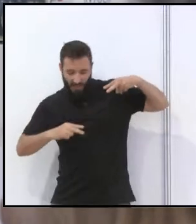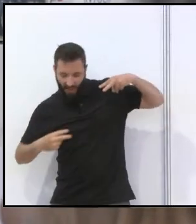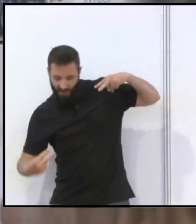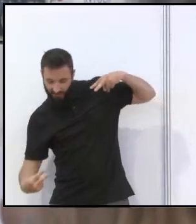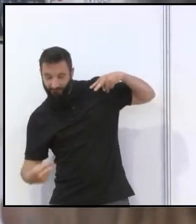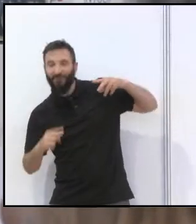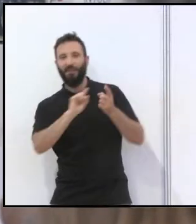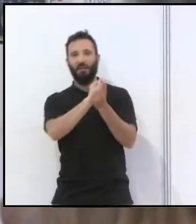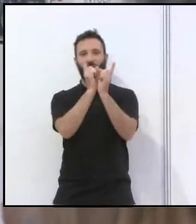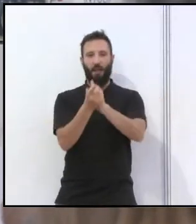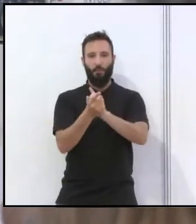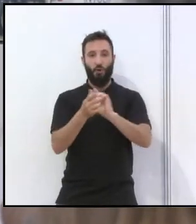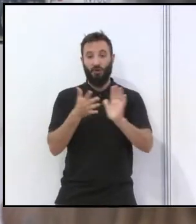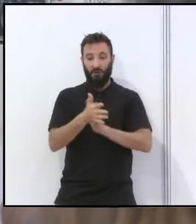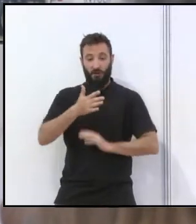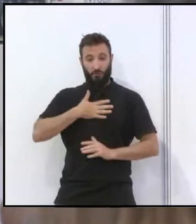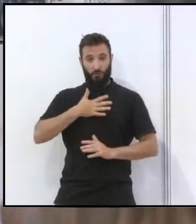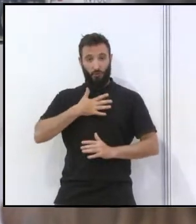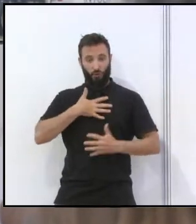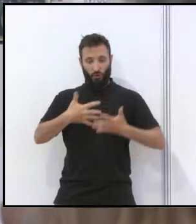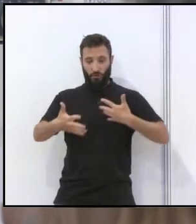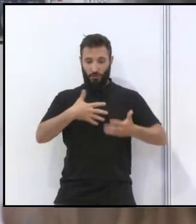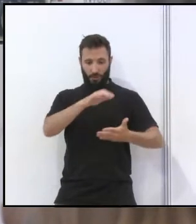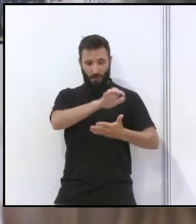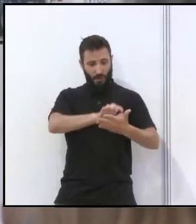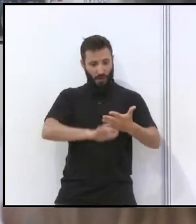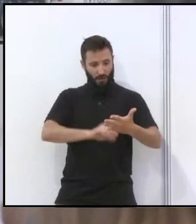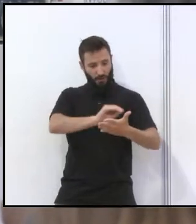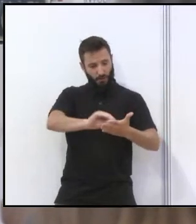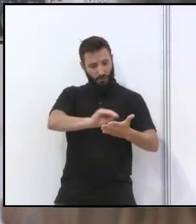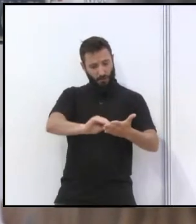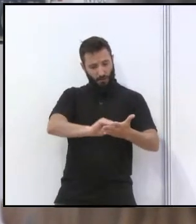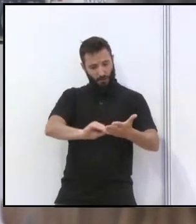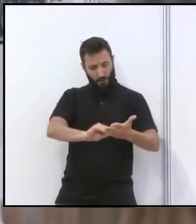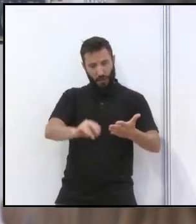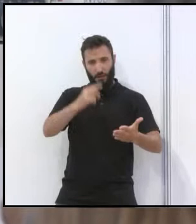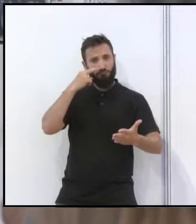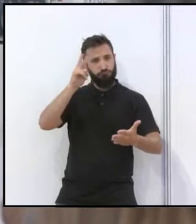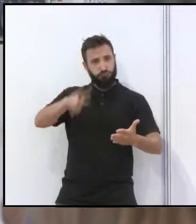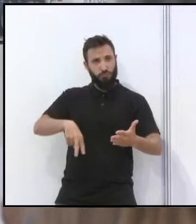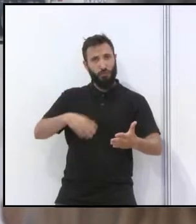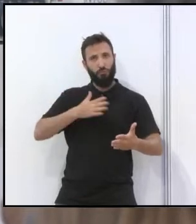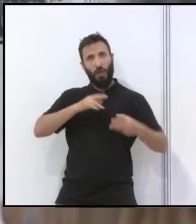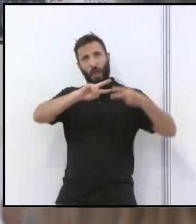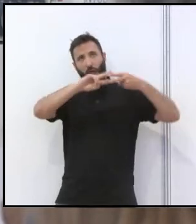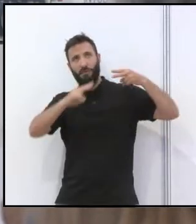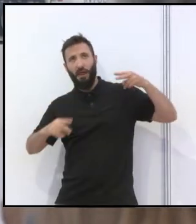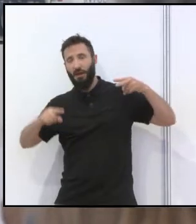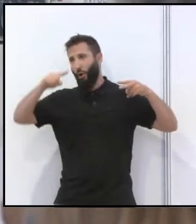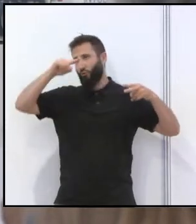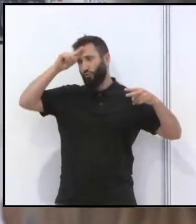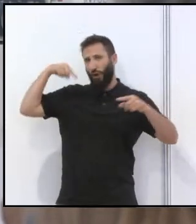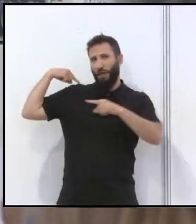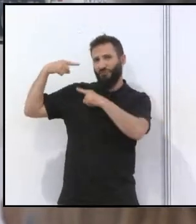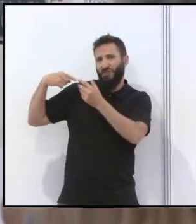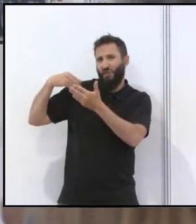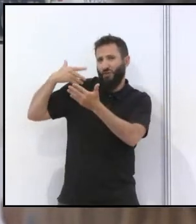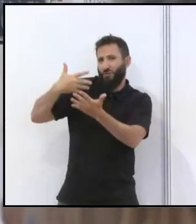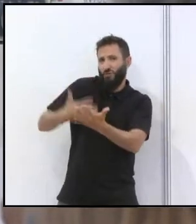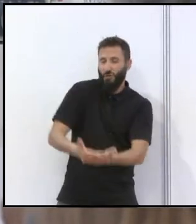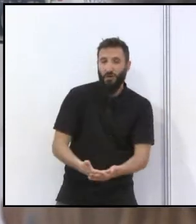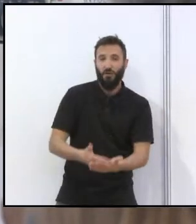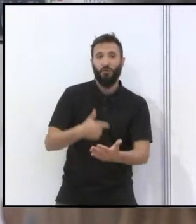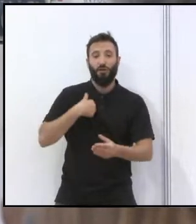decir, nosotros estamos escribiendo, reconociendo que provenimos de un ADN, de una tradición, y lo que hacemos